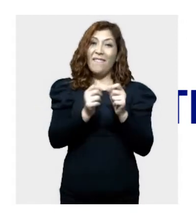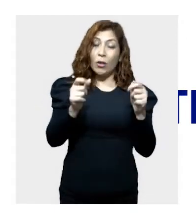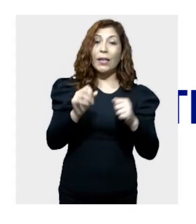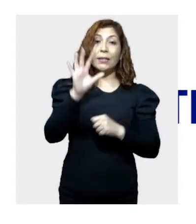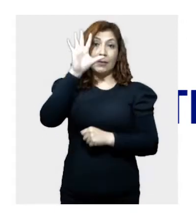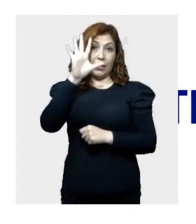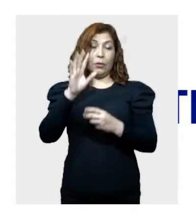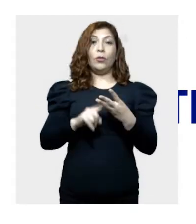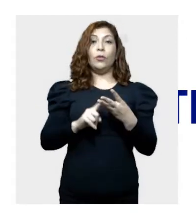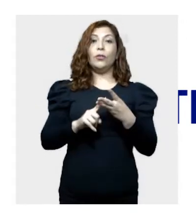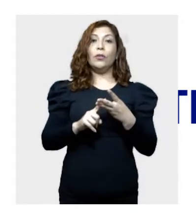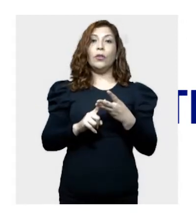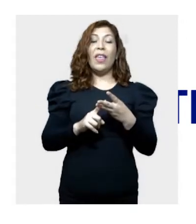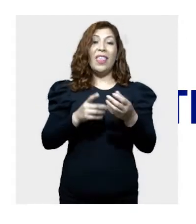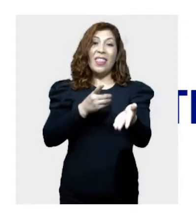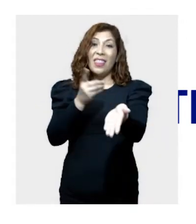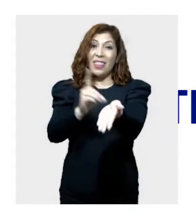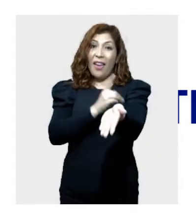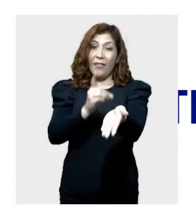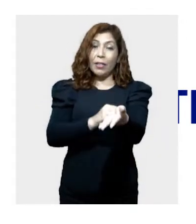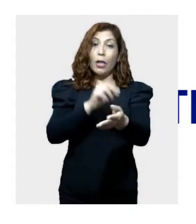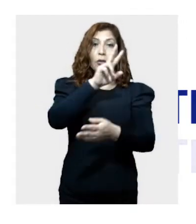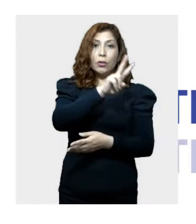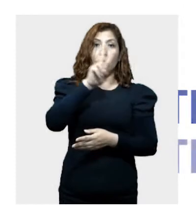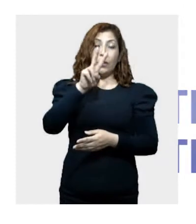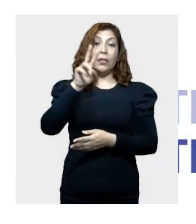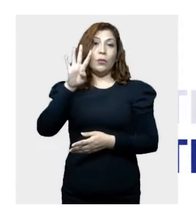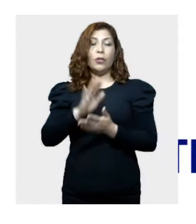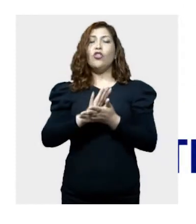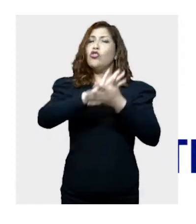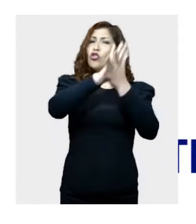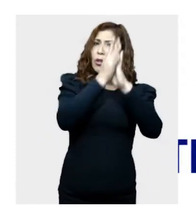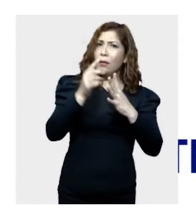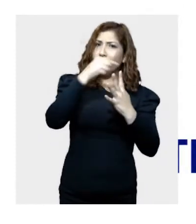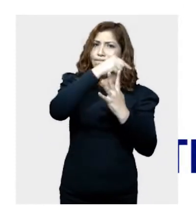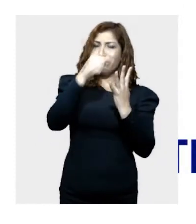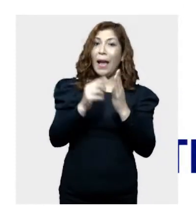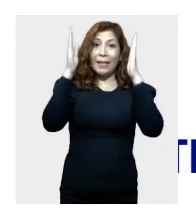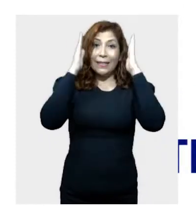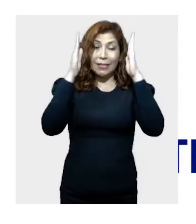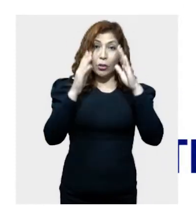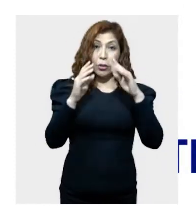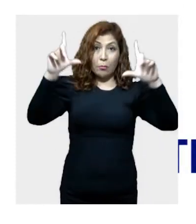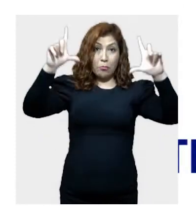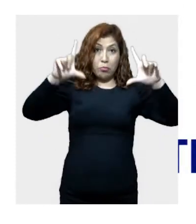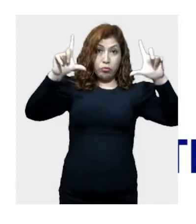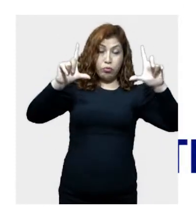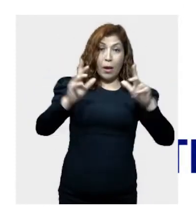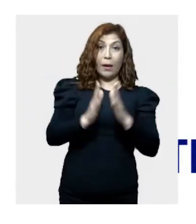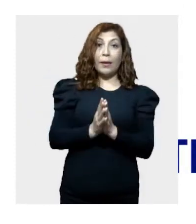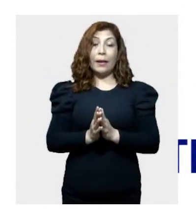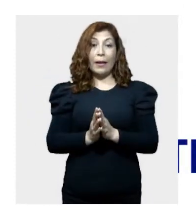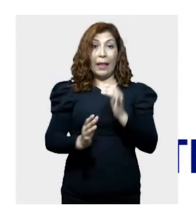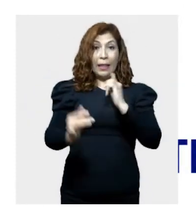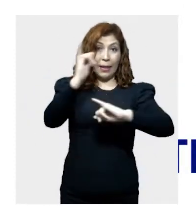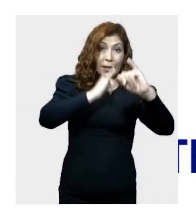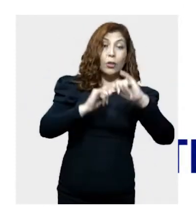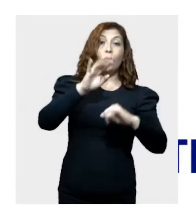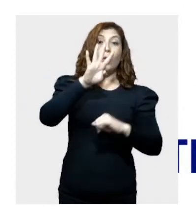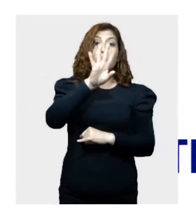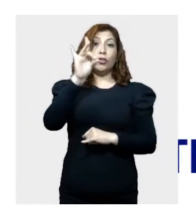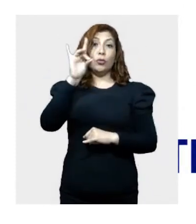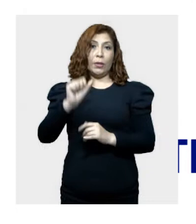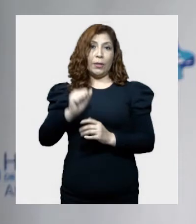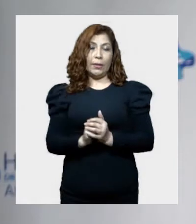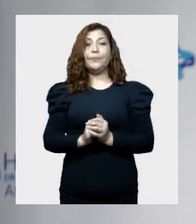5 y en diabetología 224. En total, las atenciones vía remota sumaron 450.